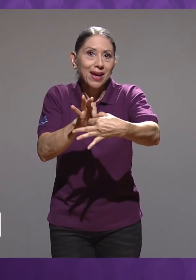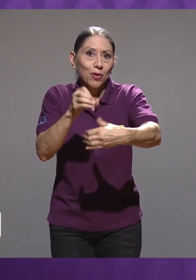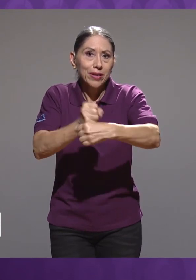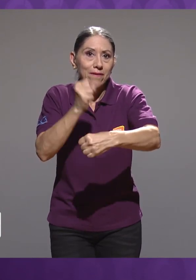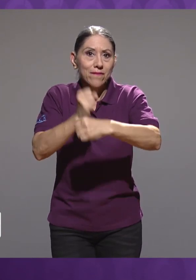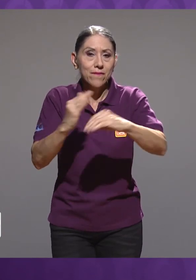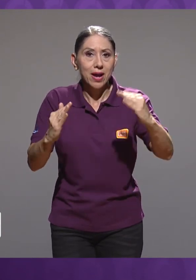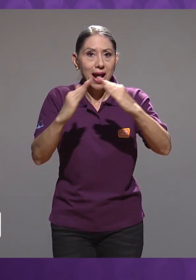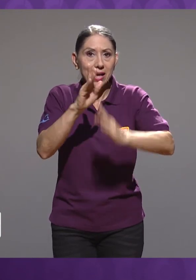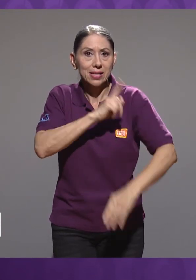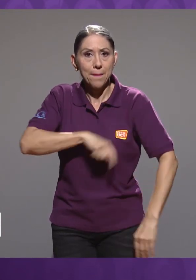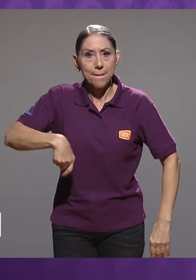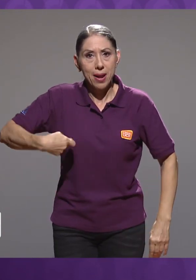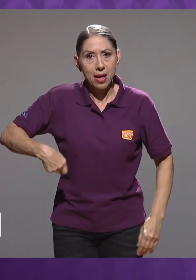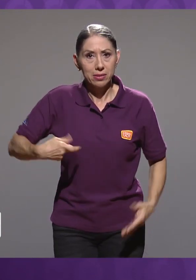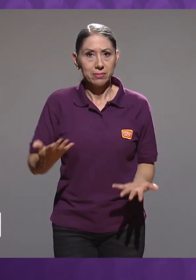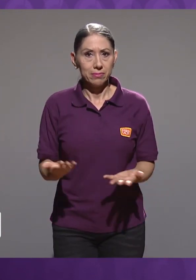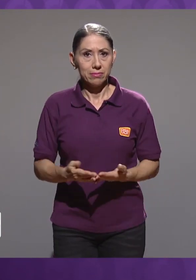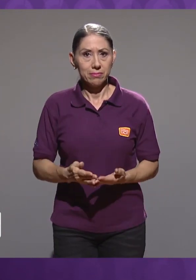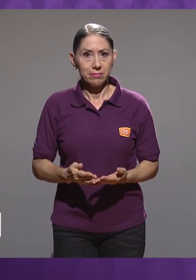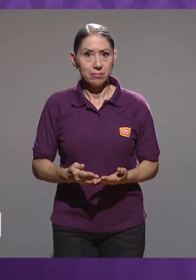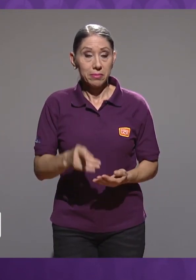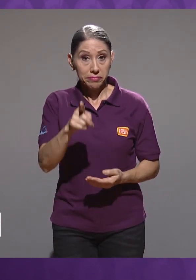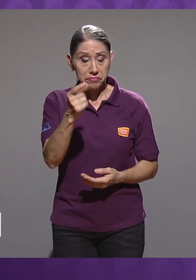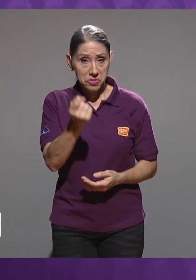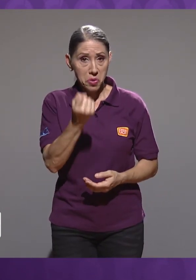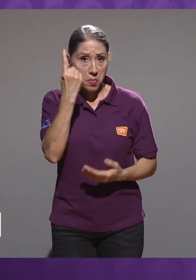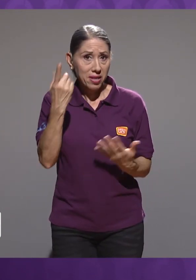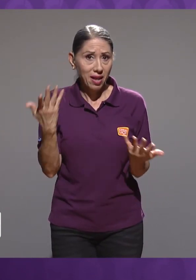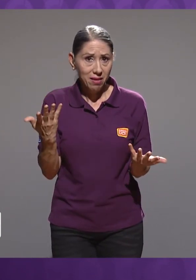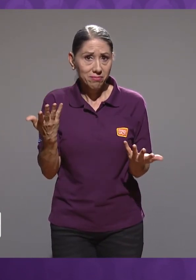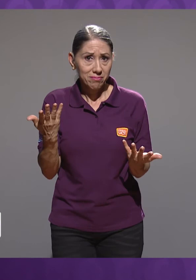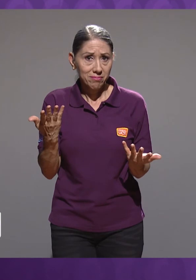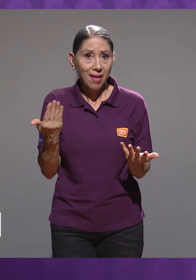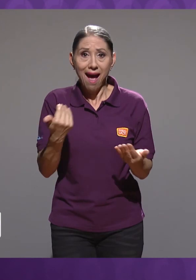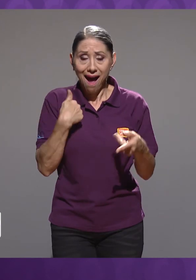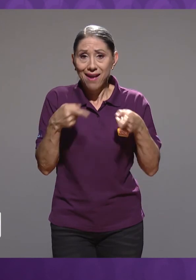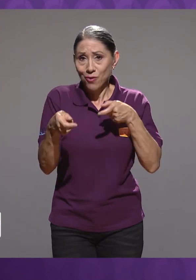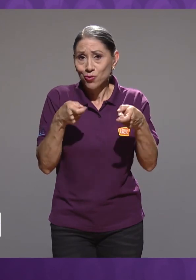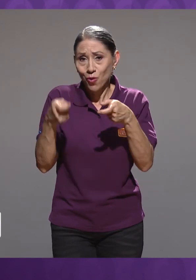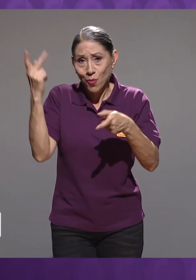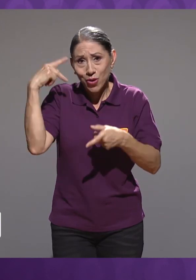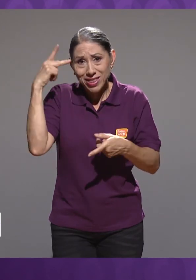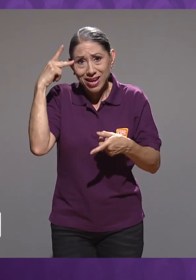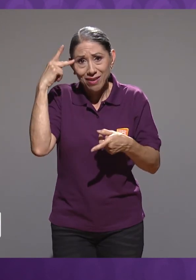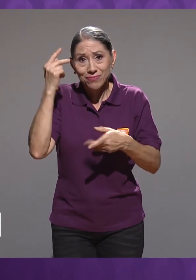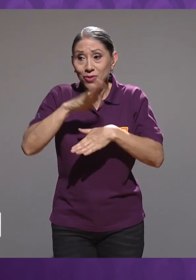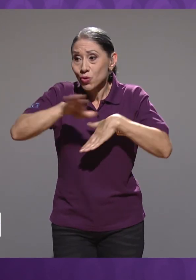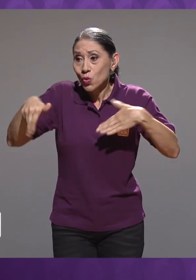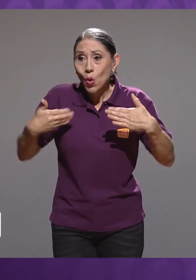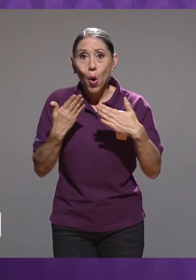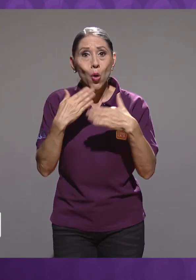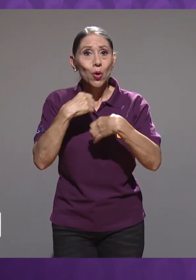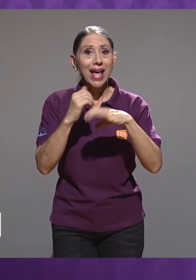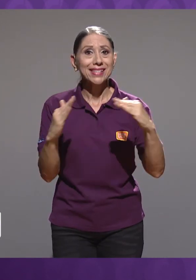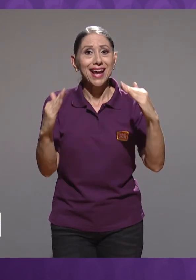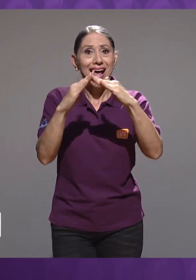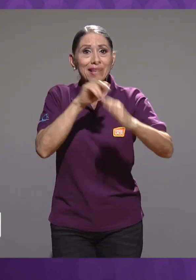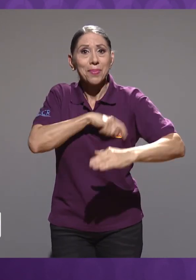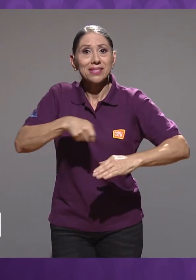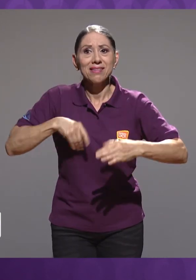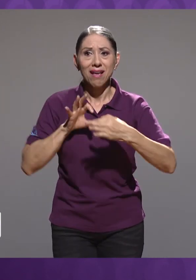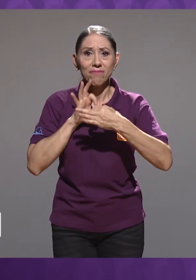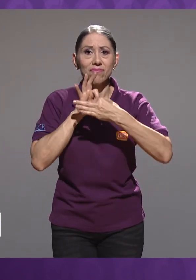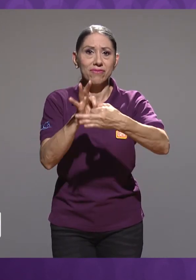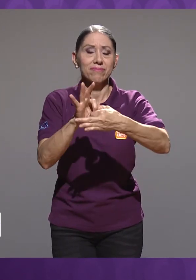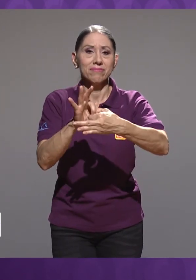Presidencial. Entonces, como comprenderá, pues hay control político sobre todo lo que hace Casa Presidencial, y eso